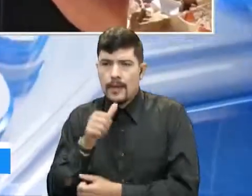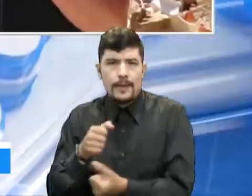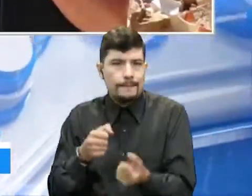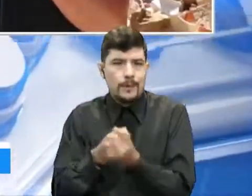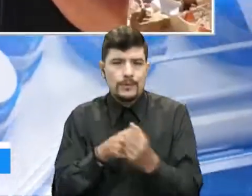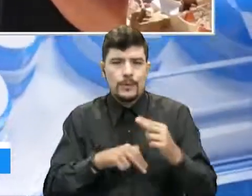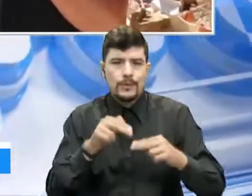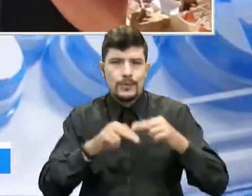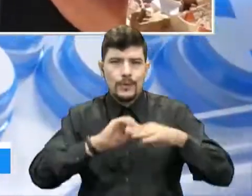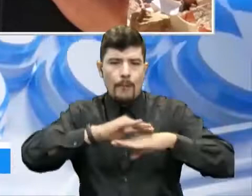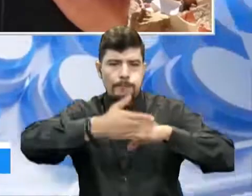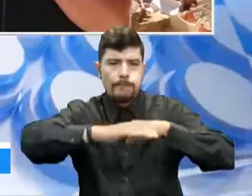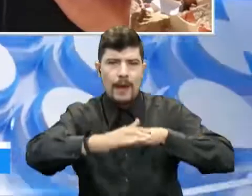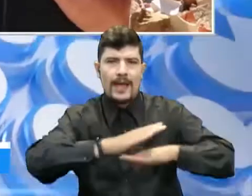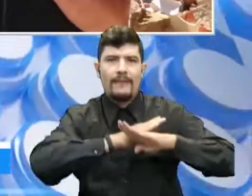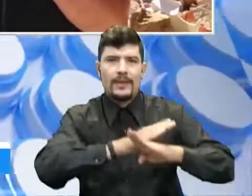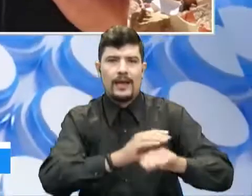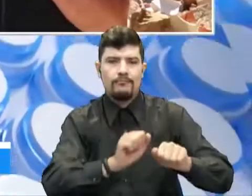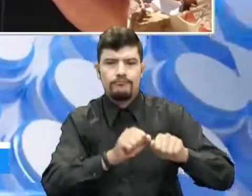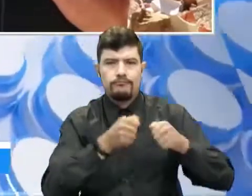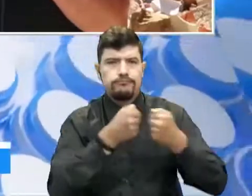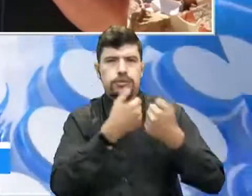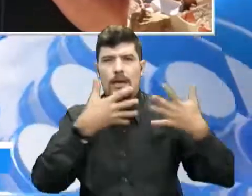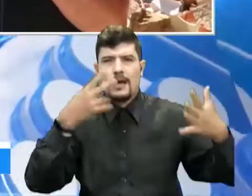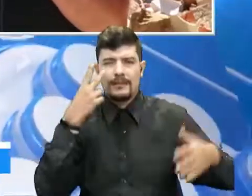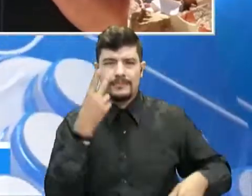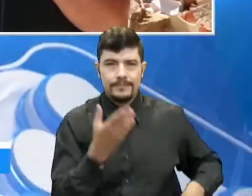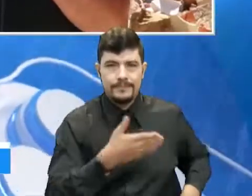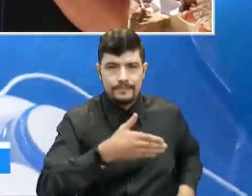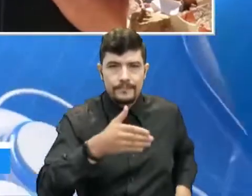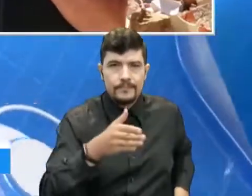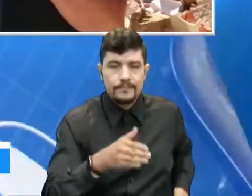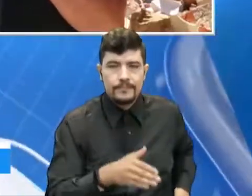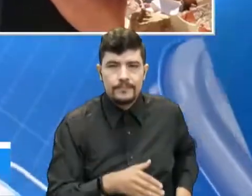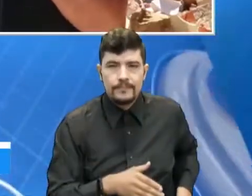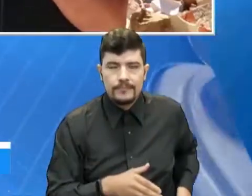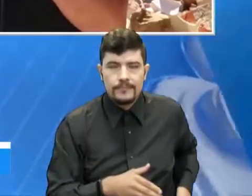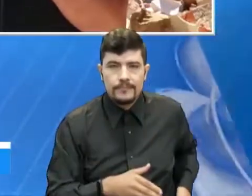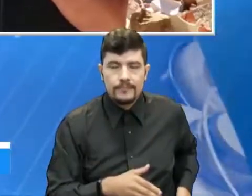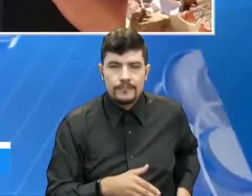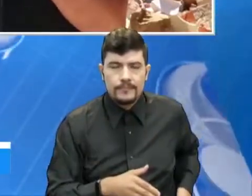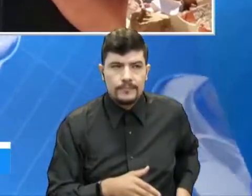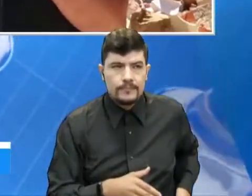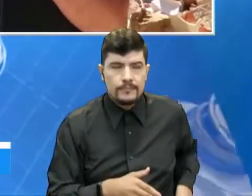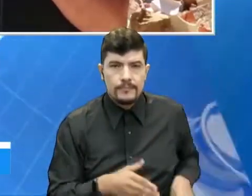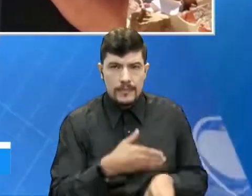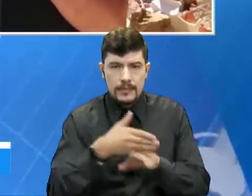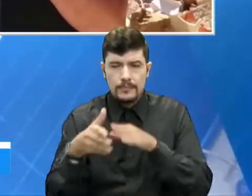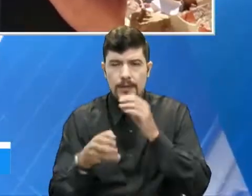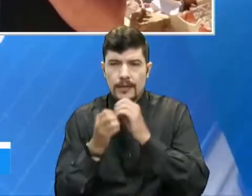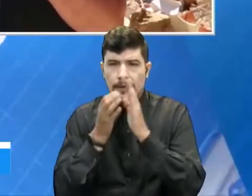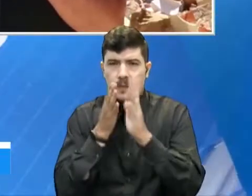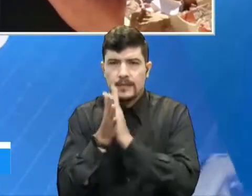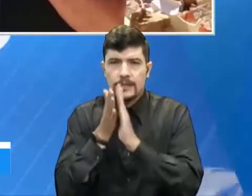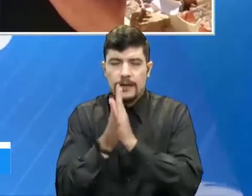municipio de San Gil. Continúen, compañeros, con más noticias desde estudios. Este fue un informe de Heriberto Mariscal Gómez para Oriente Noticias. Estamos informando.